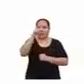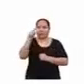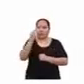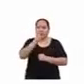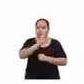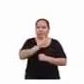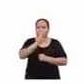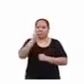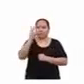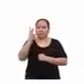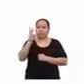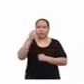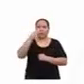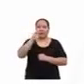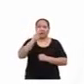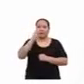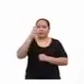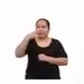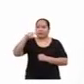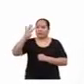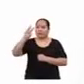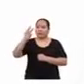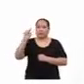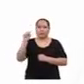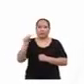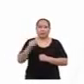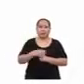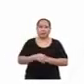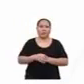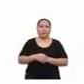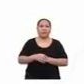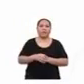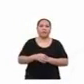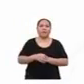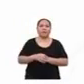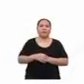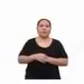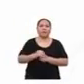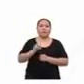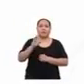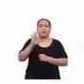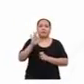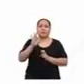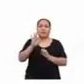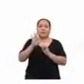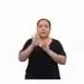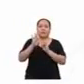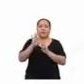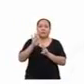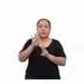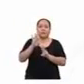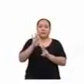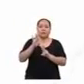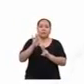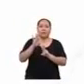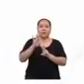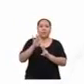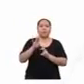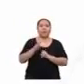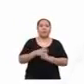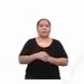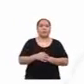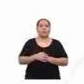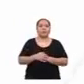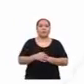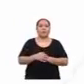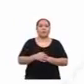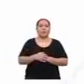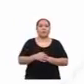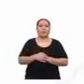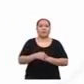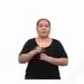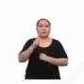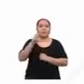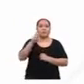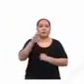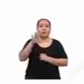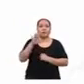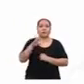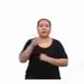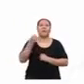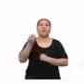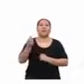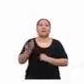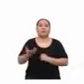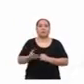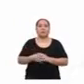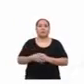¿Qué se hizo para obtener F sub 2? f sub 2 es 25 y